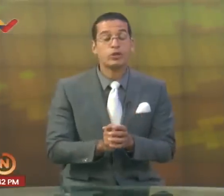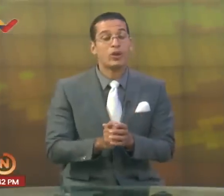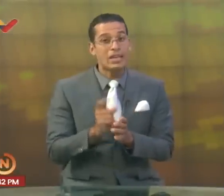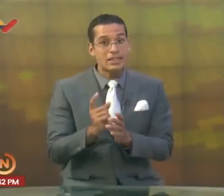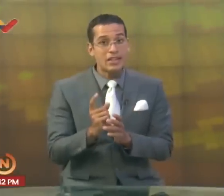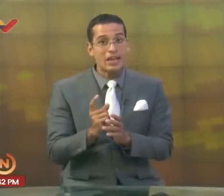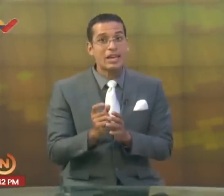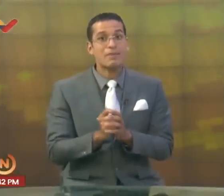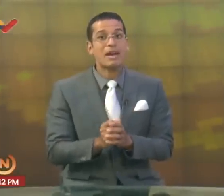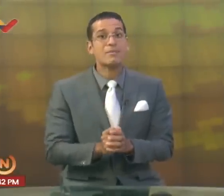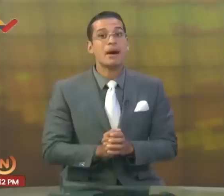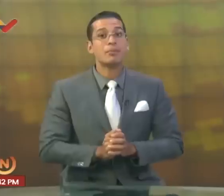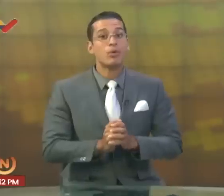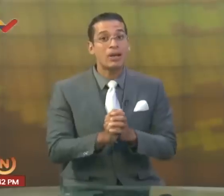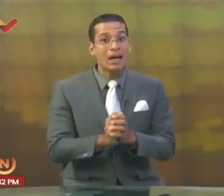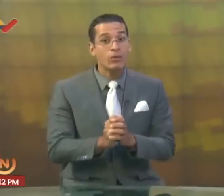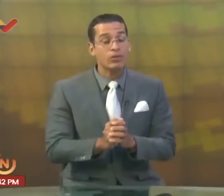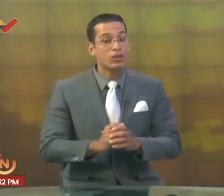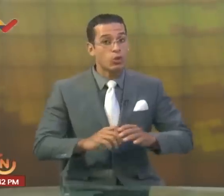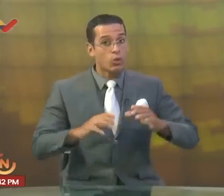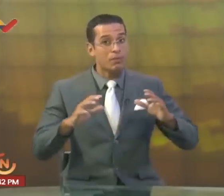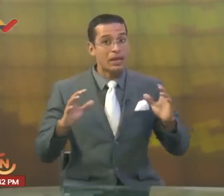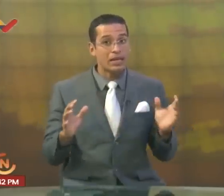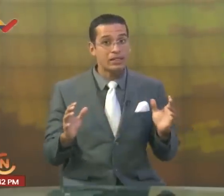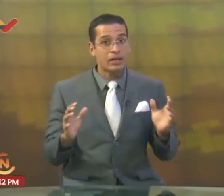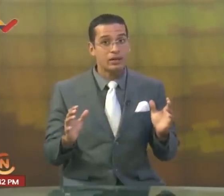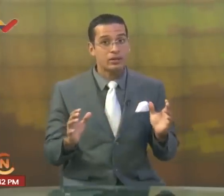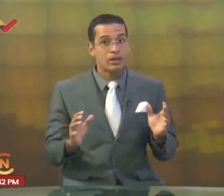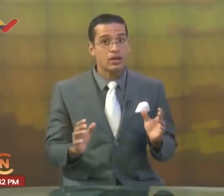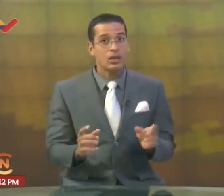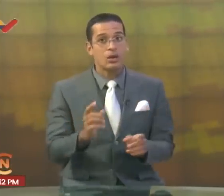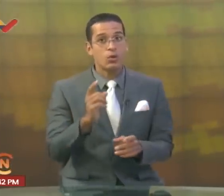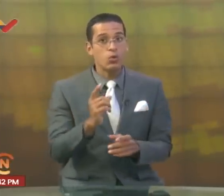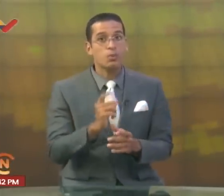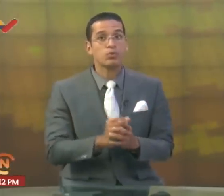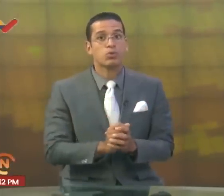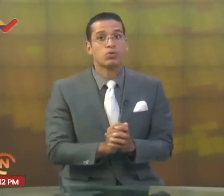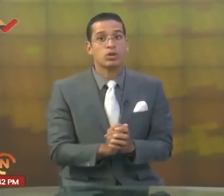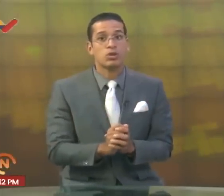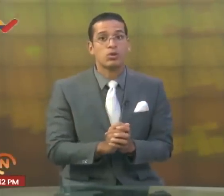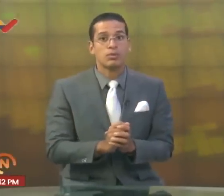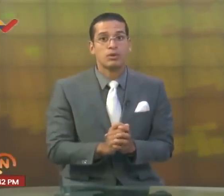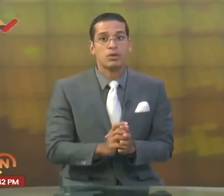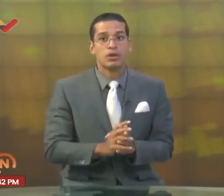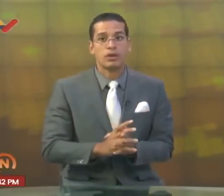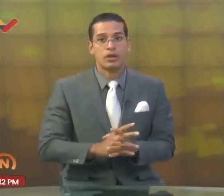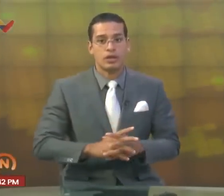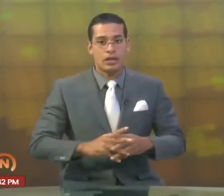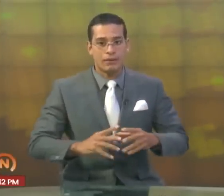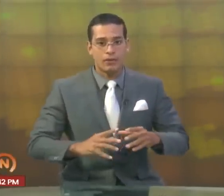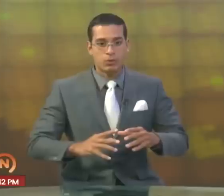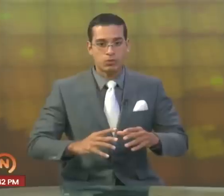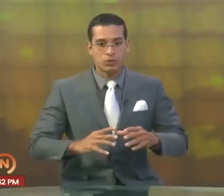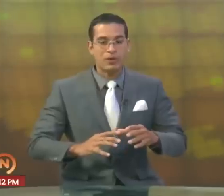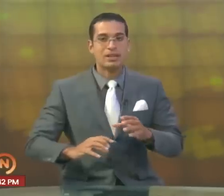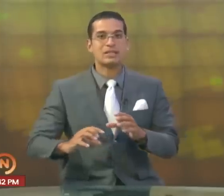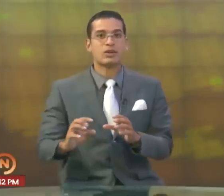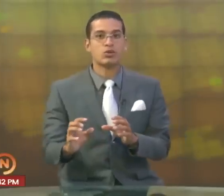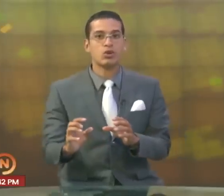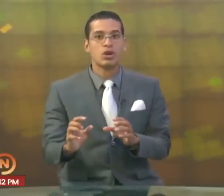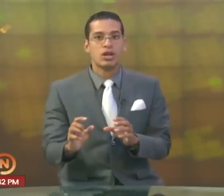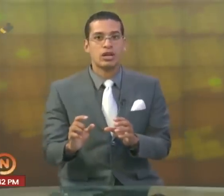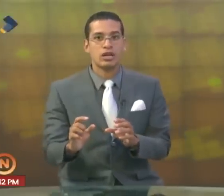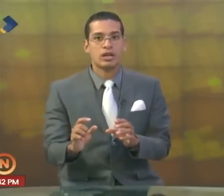se convirtió la India en el país más poblado de todo el planeta. Tienen 1.5 millones, hablando por supuesto